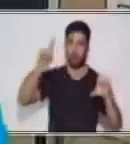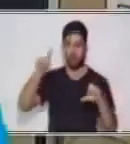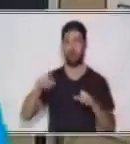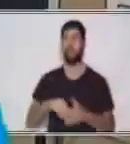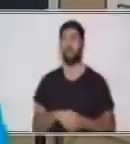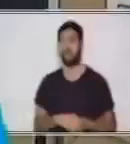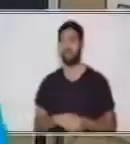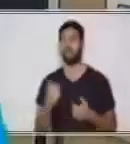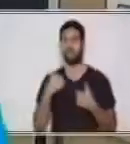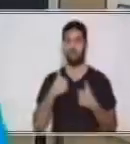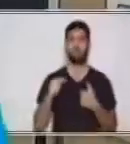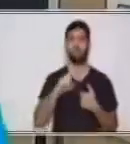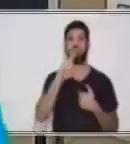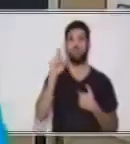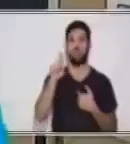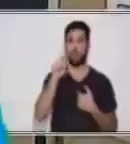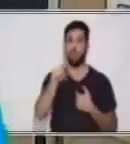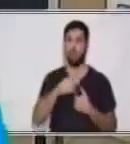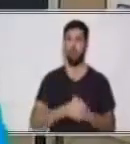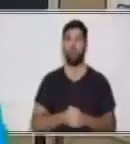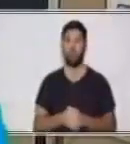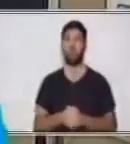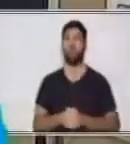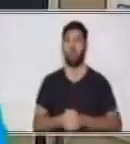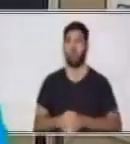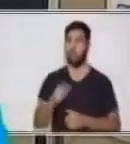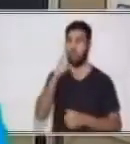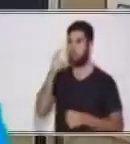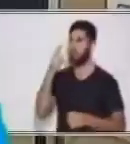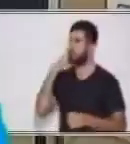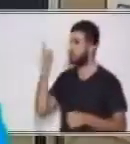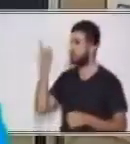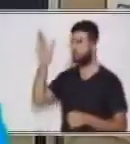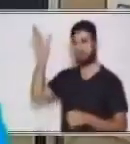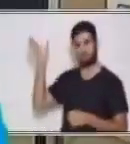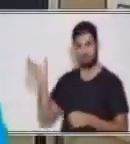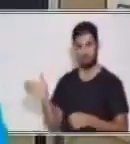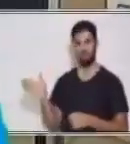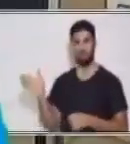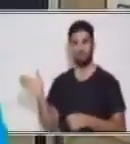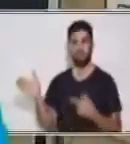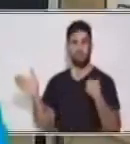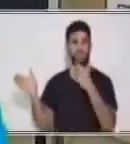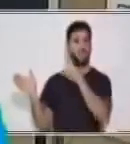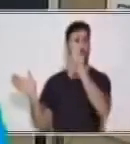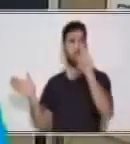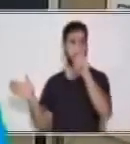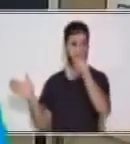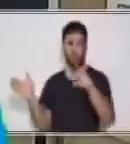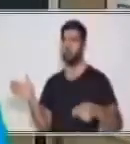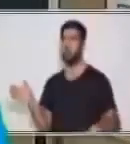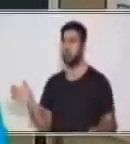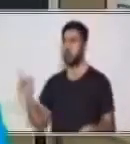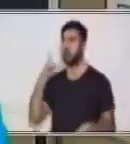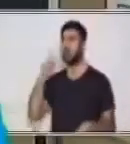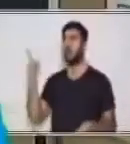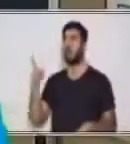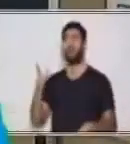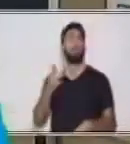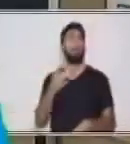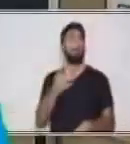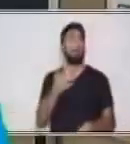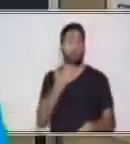profesión más preferida? Viendo la imagen acá en la gráfica, ¿cuál es la profesión